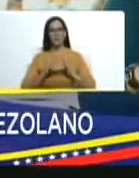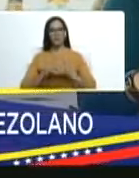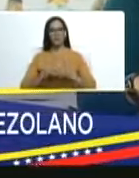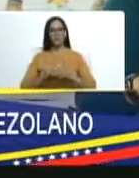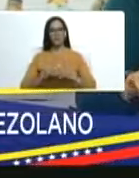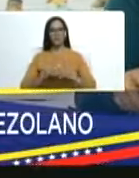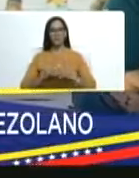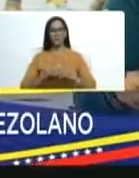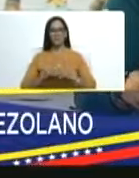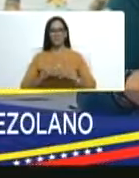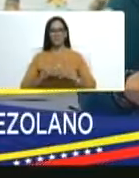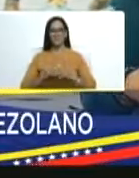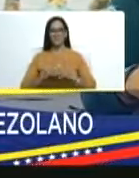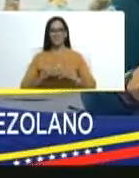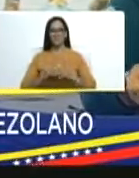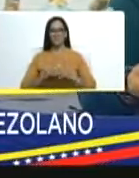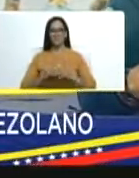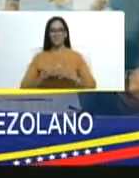Ya va, que tengo aquí.